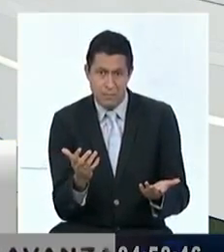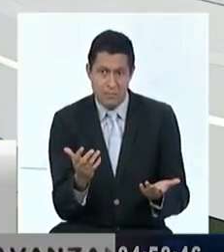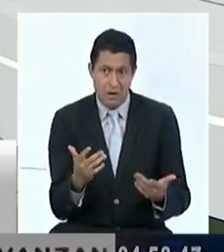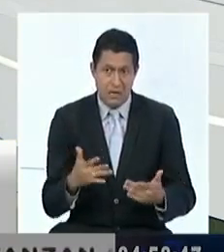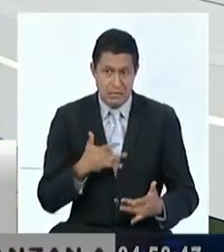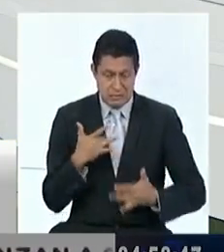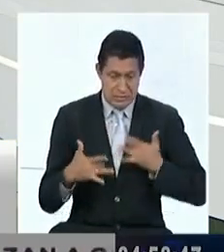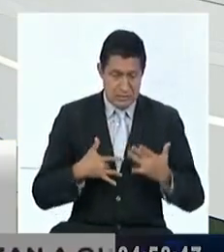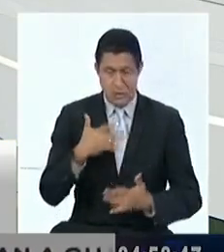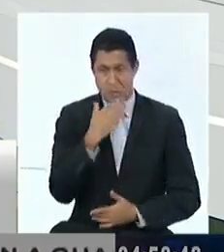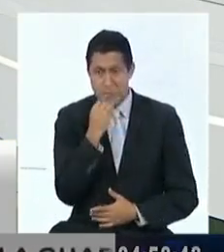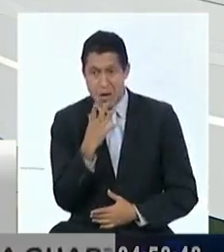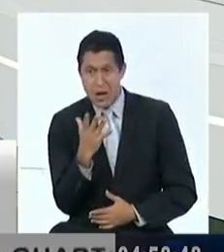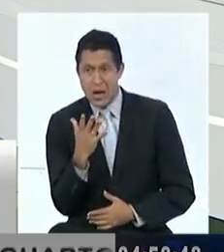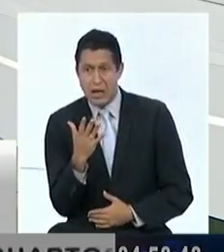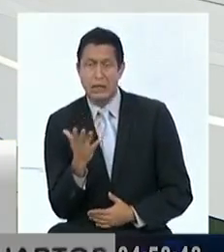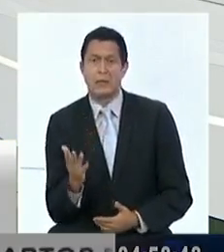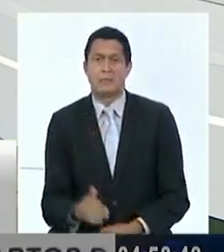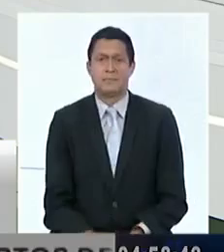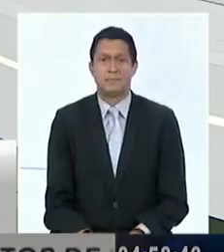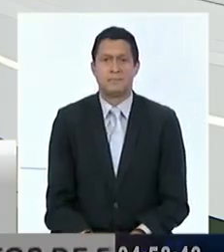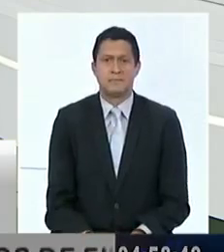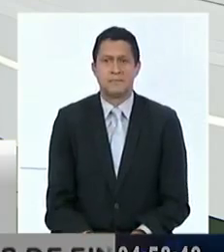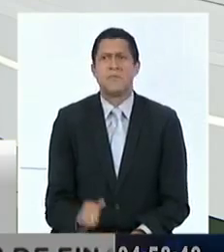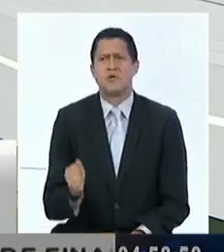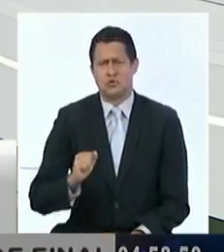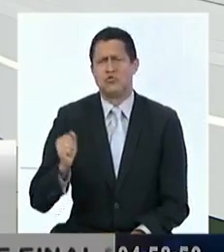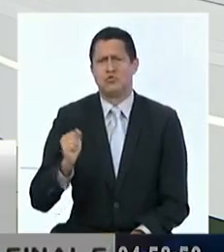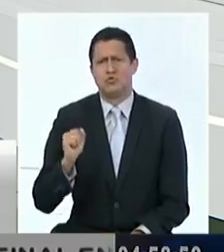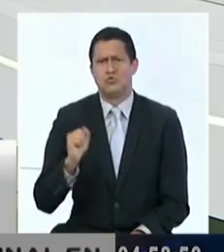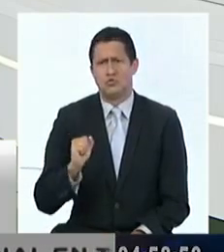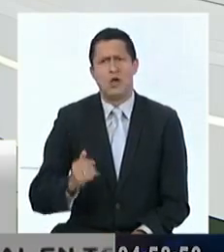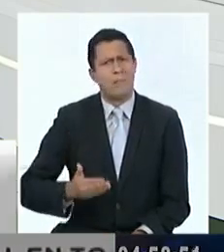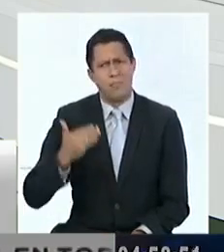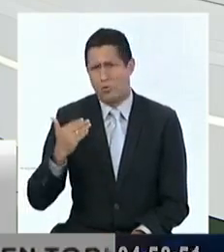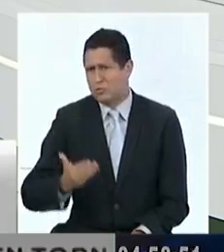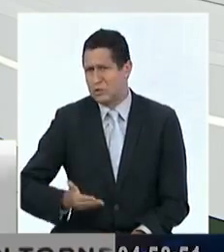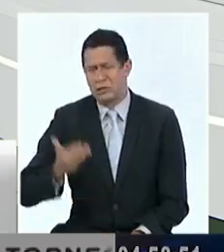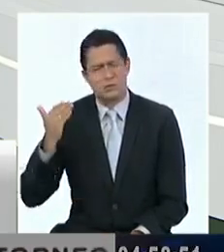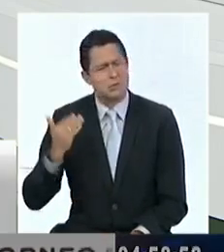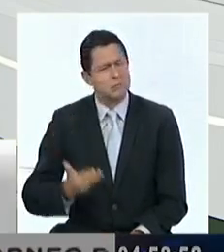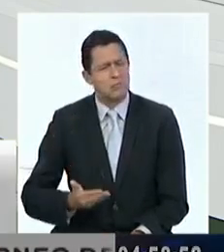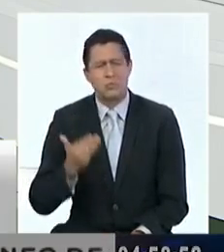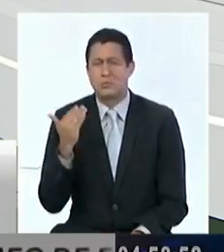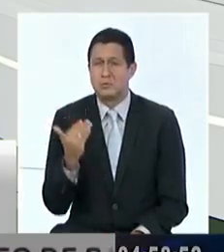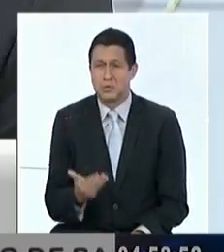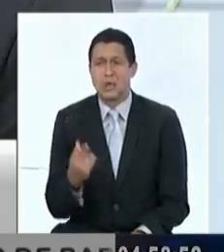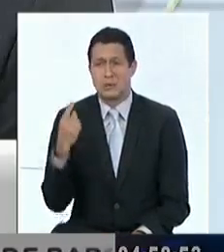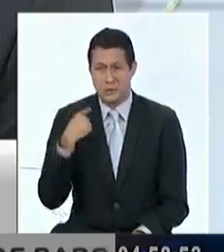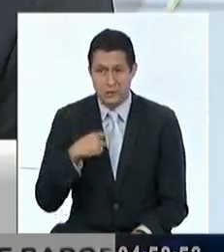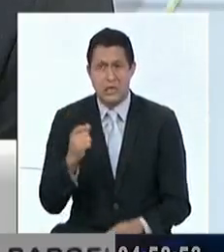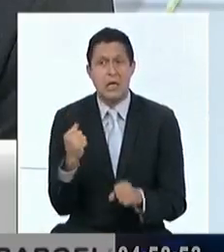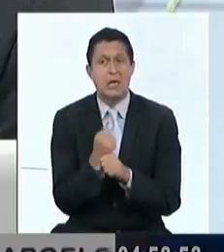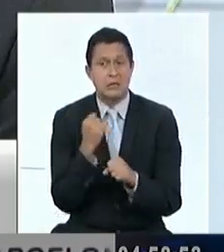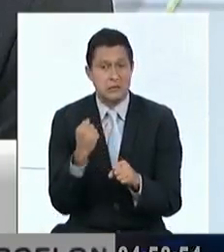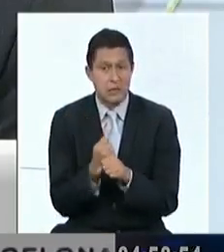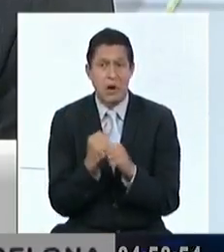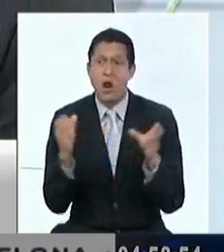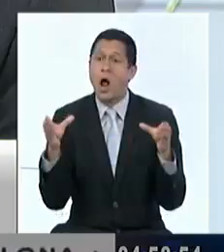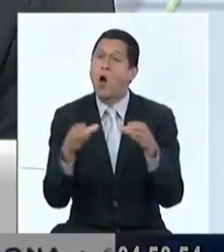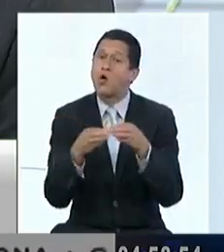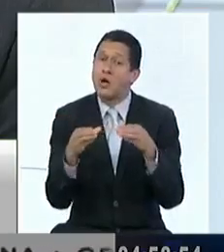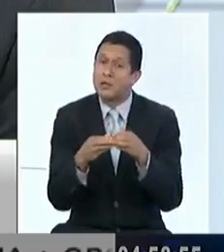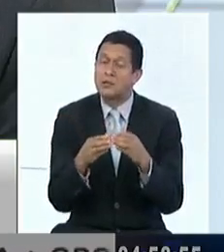mejor o más cercano a este profesional sí yo creo que es indispensable es indispensable contar con ese rol en la organización